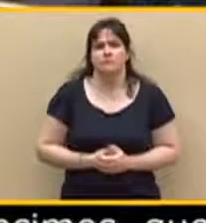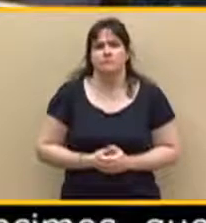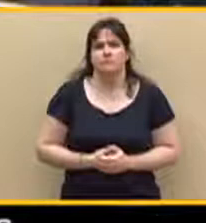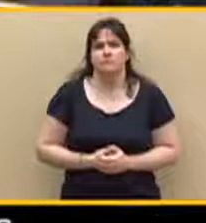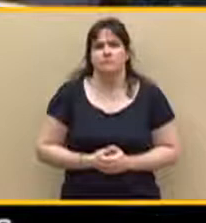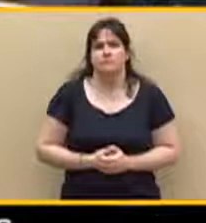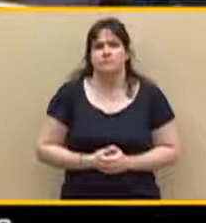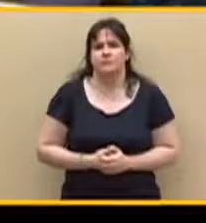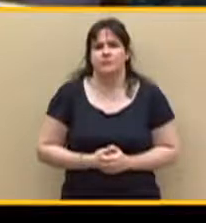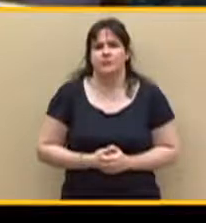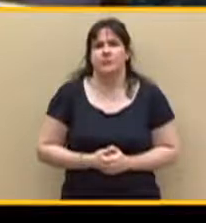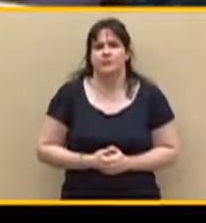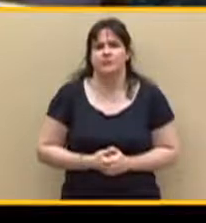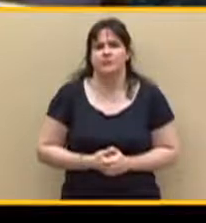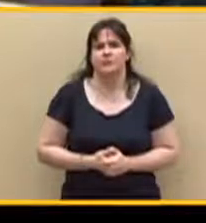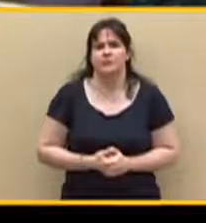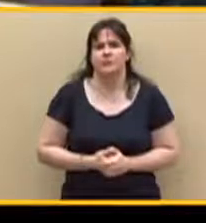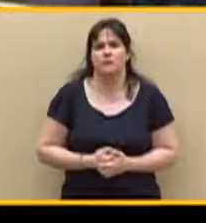Y